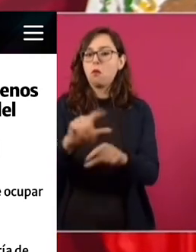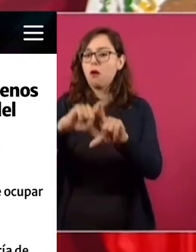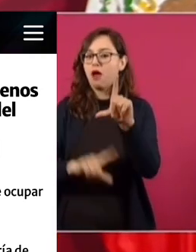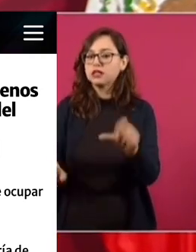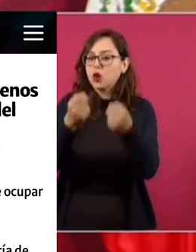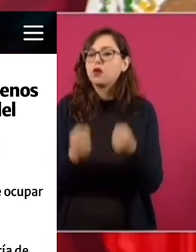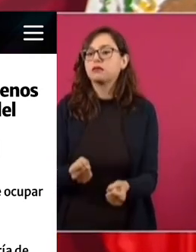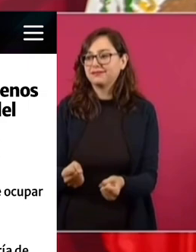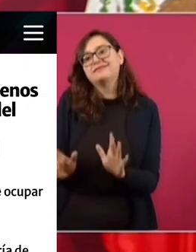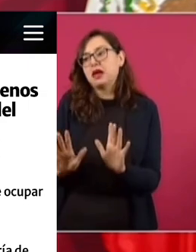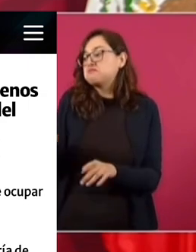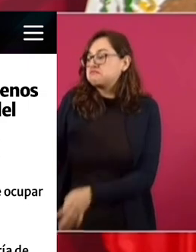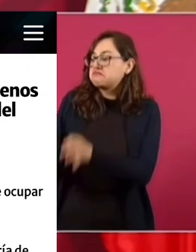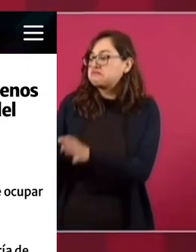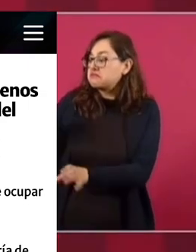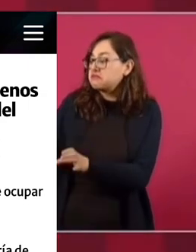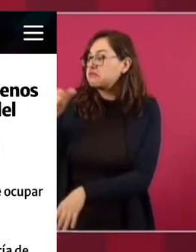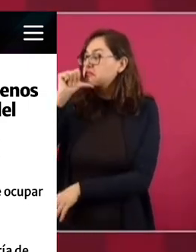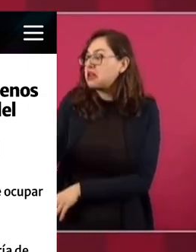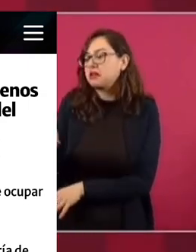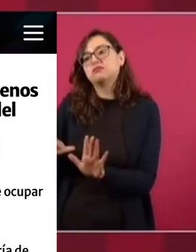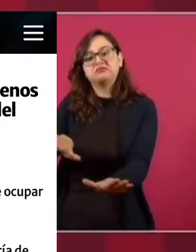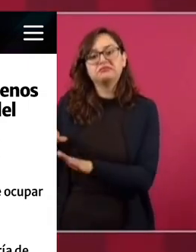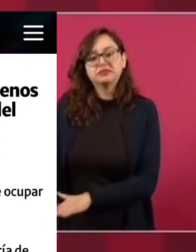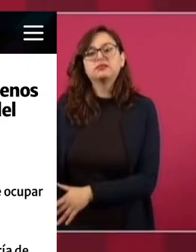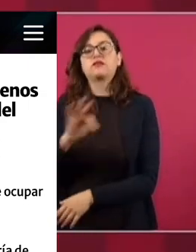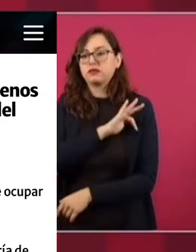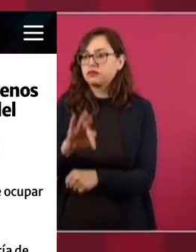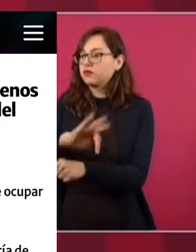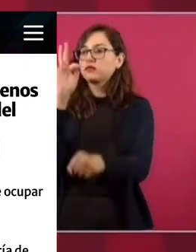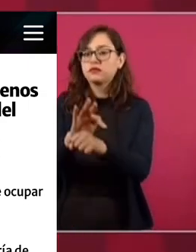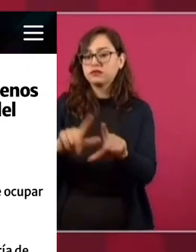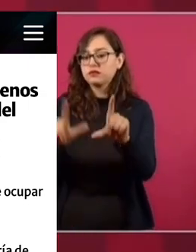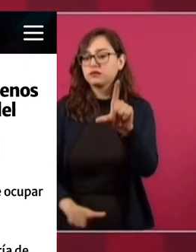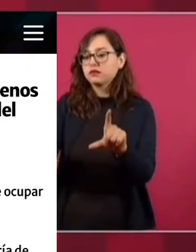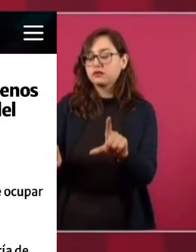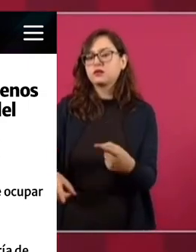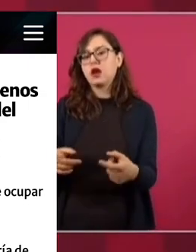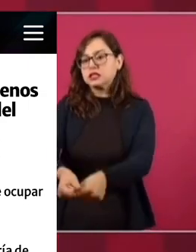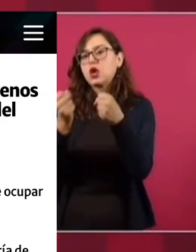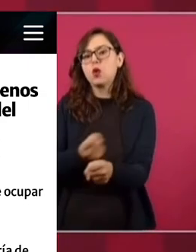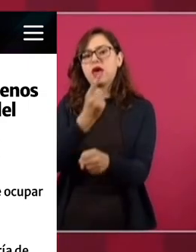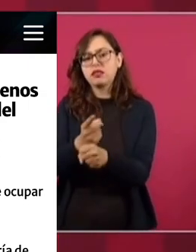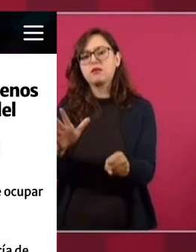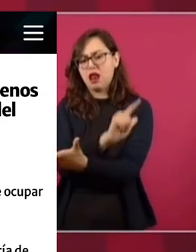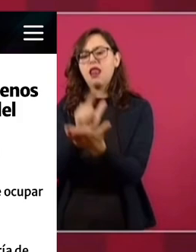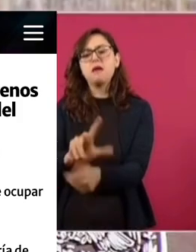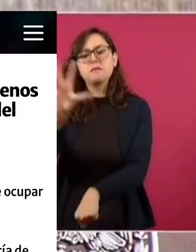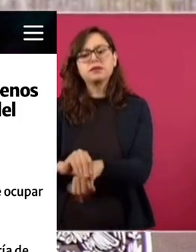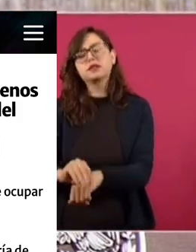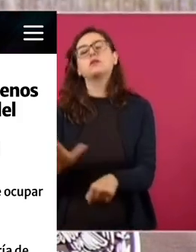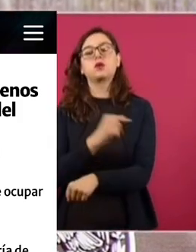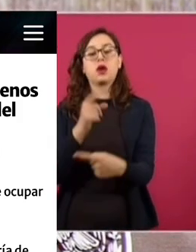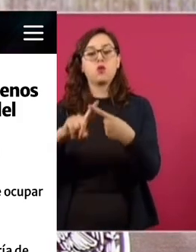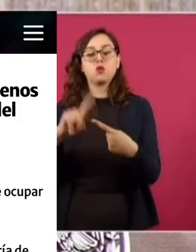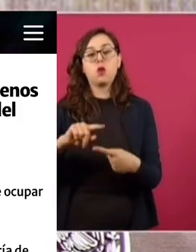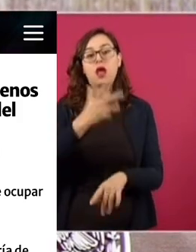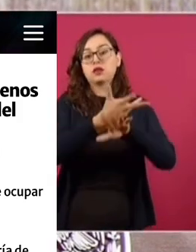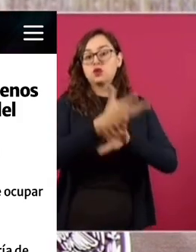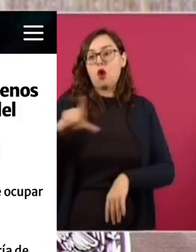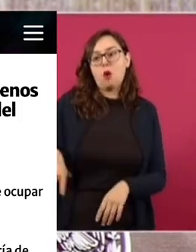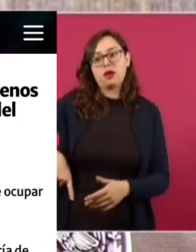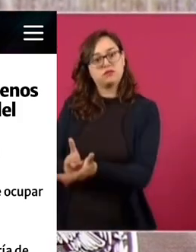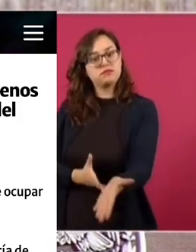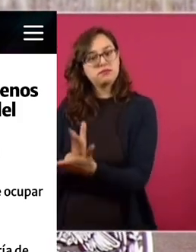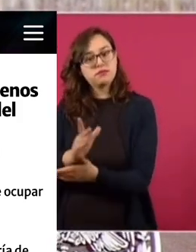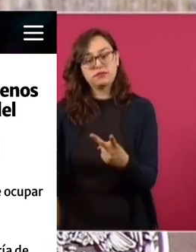Por muchas razones. Porque está interviniendo un gobierno extranjero. Porque se está perdiendo dinero de la hacienda pública, dinero del pueblo. Porque